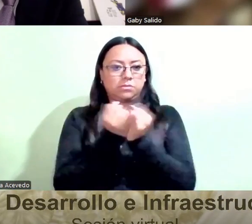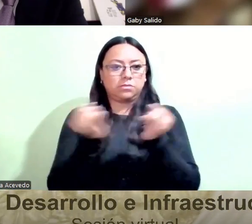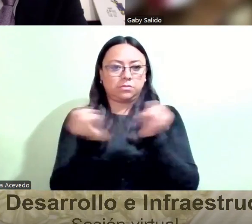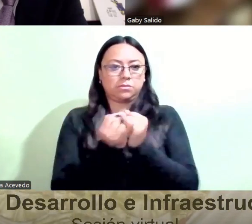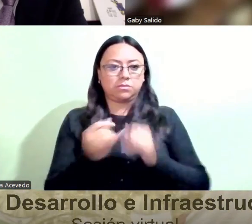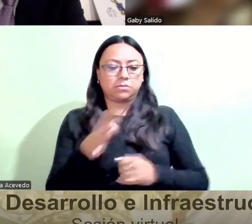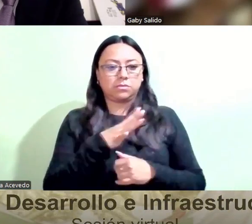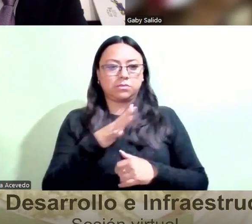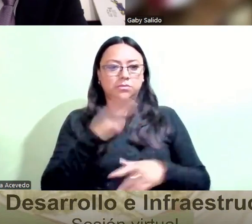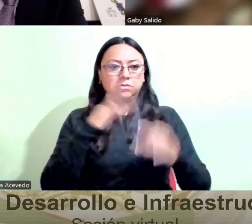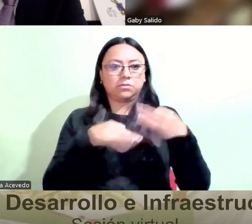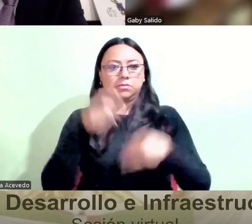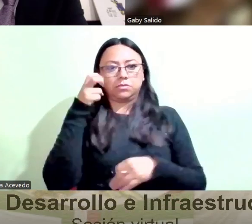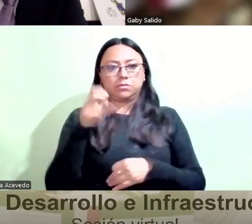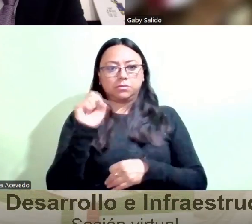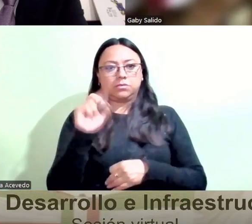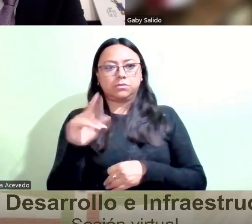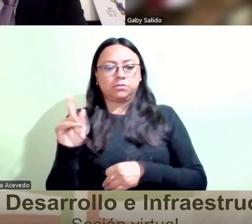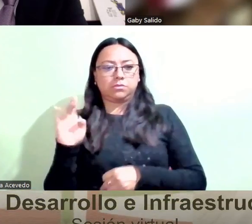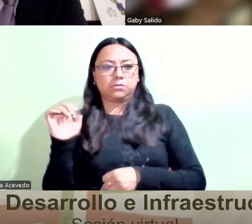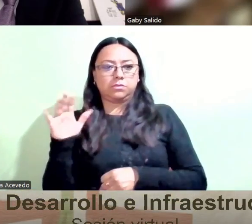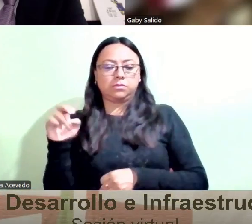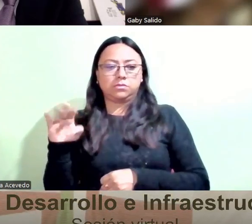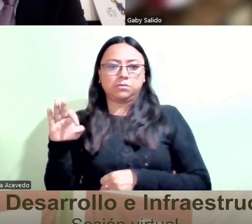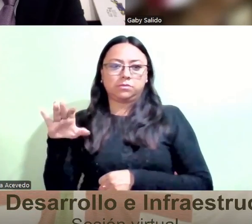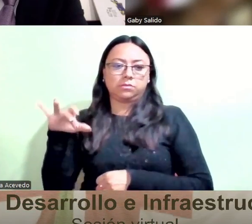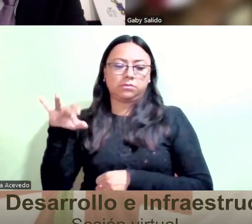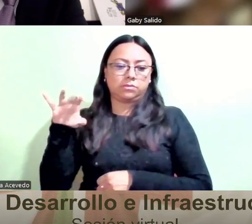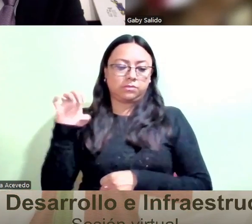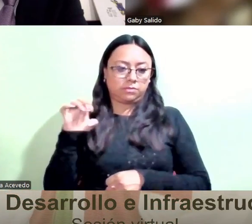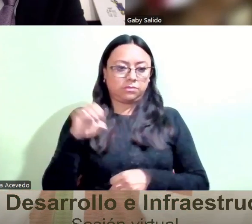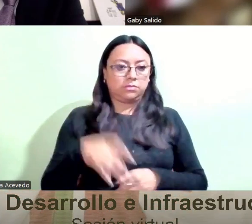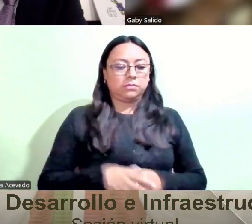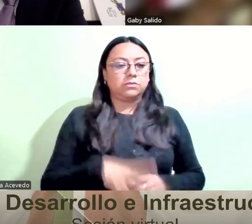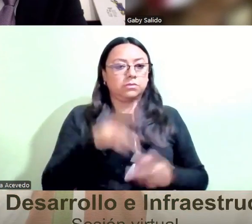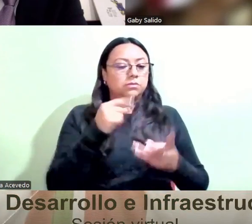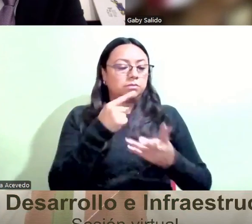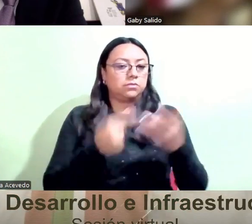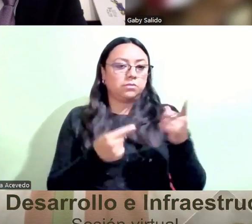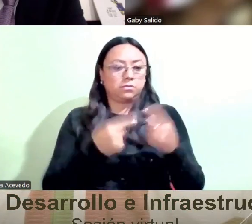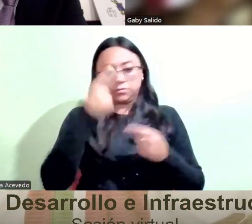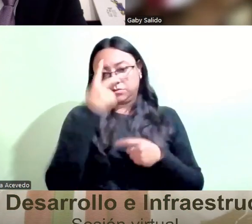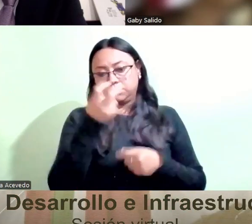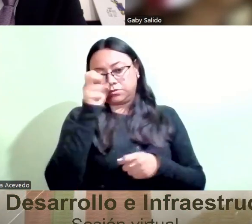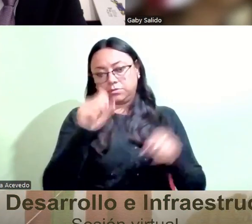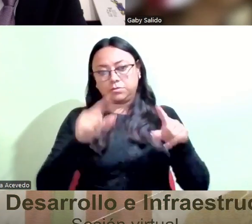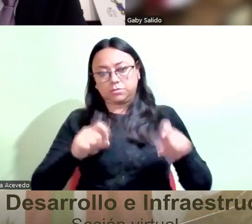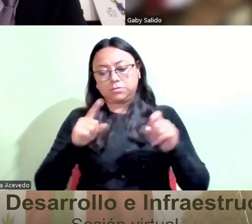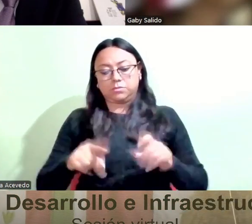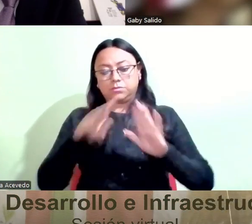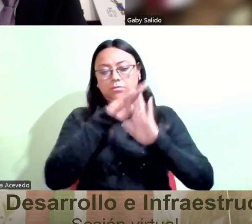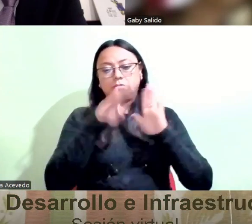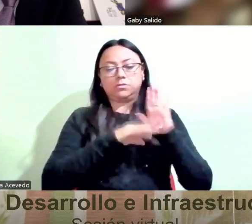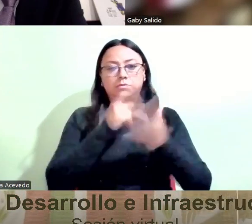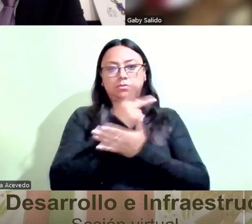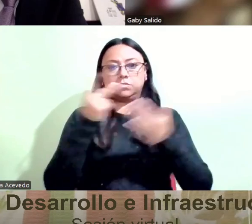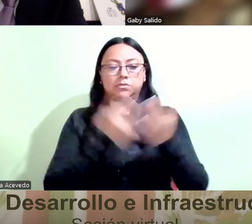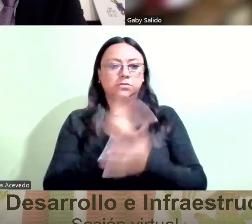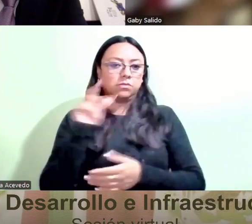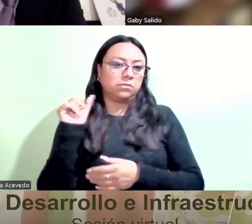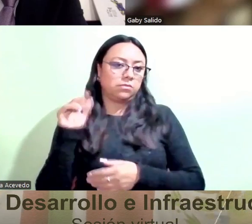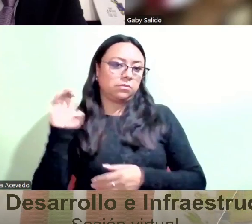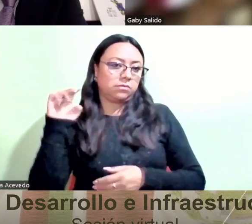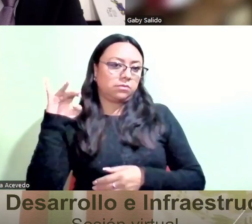referida superficie no considera las restricciones precisadas para el inmueble establecidas en el programa parcial. La